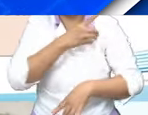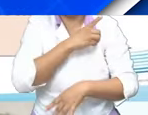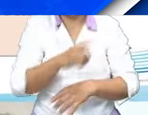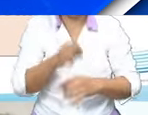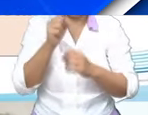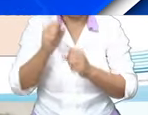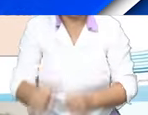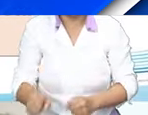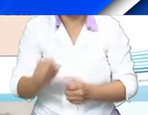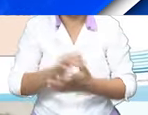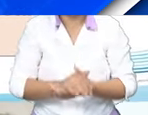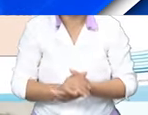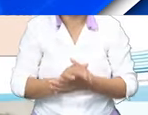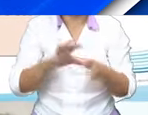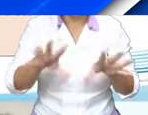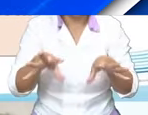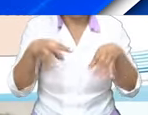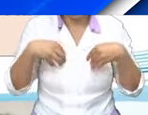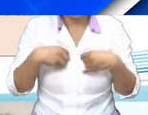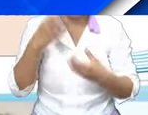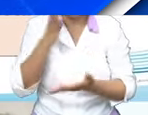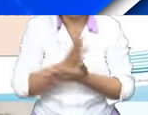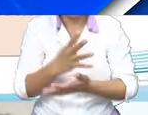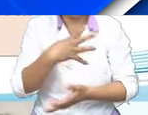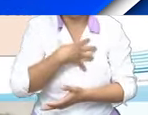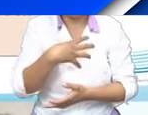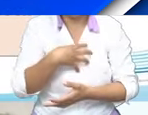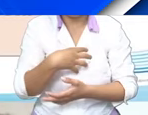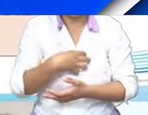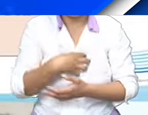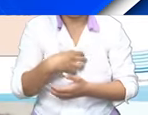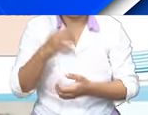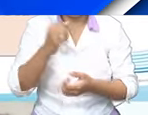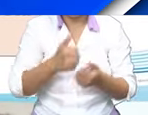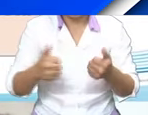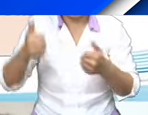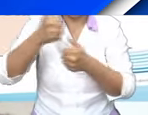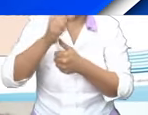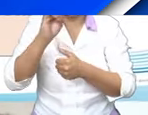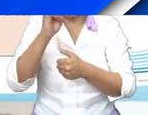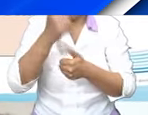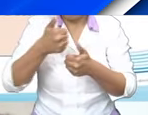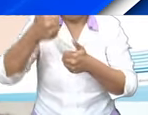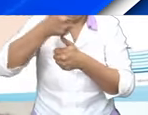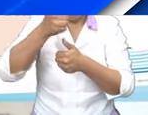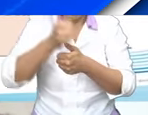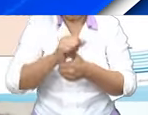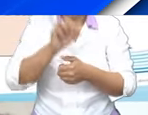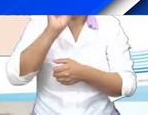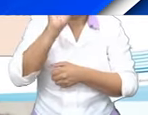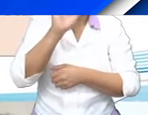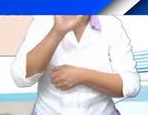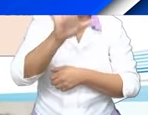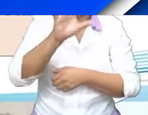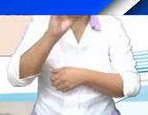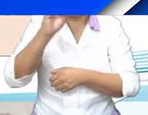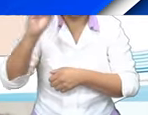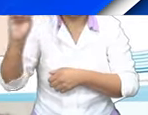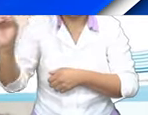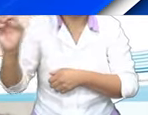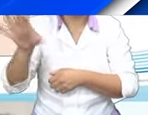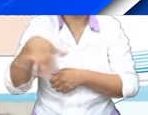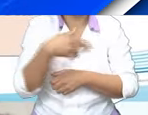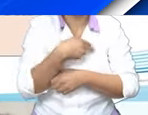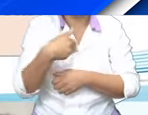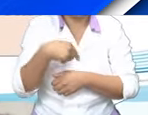diputados propietarias propietarios y suplentes quinientos setenta y siete